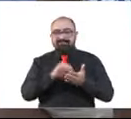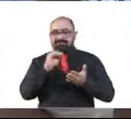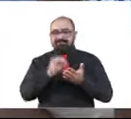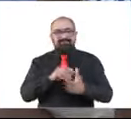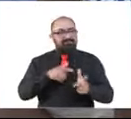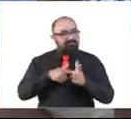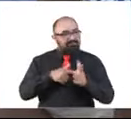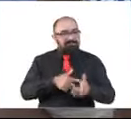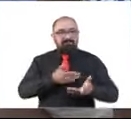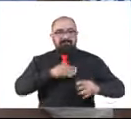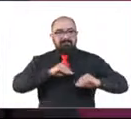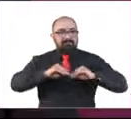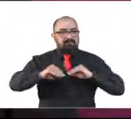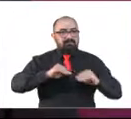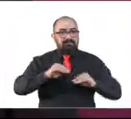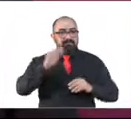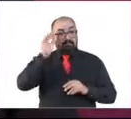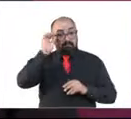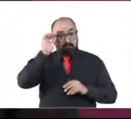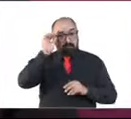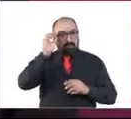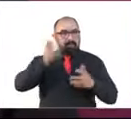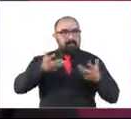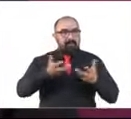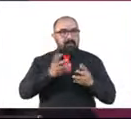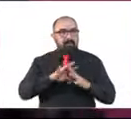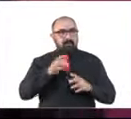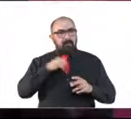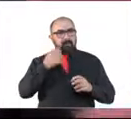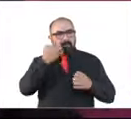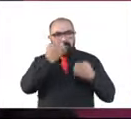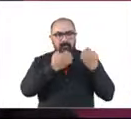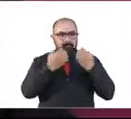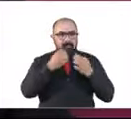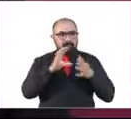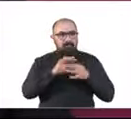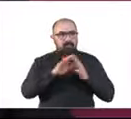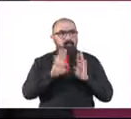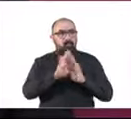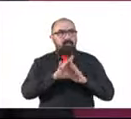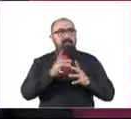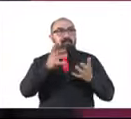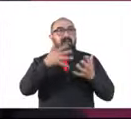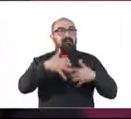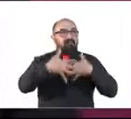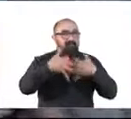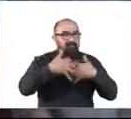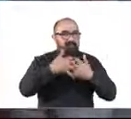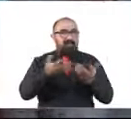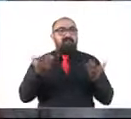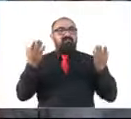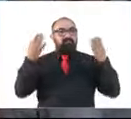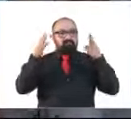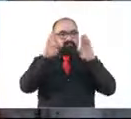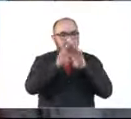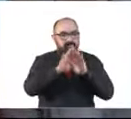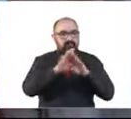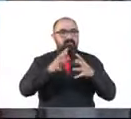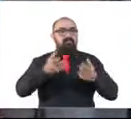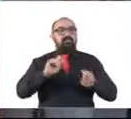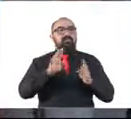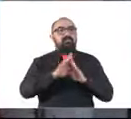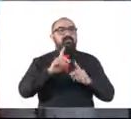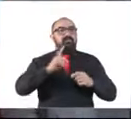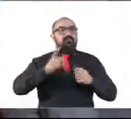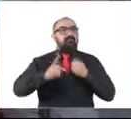Hay, sin embargo, yo me puse a revisar cuáles son las medidas en aquel entonces. Bueno, cerrar la refinería, reubicar las industrias, empezaron a mejorar